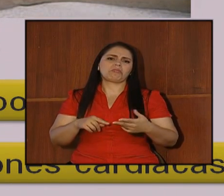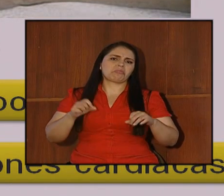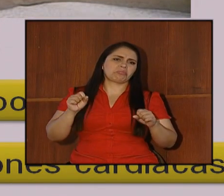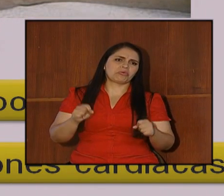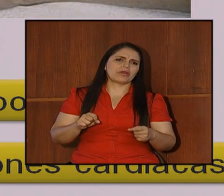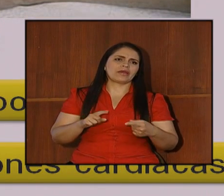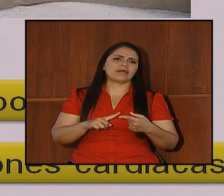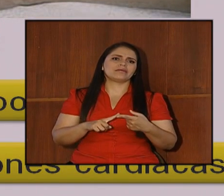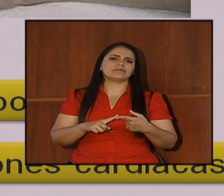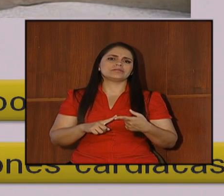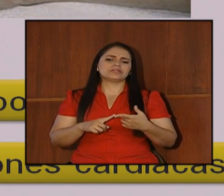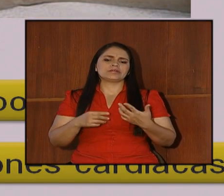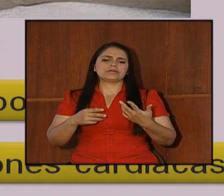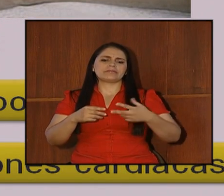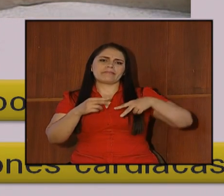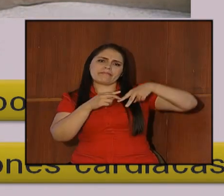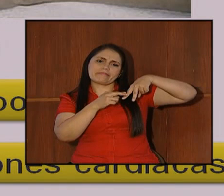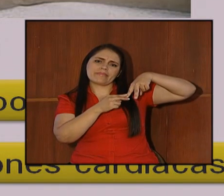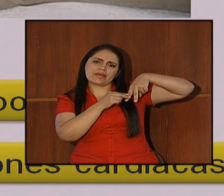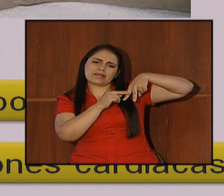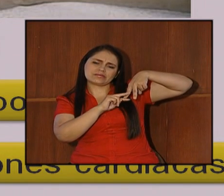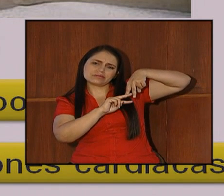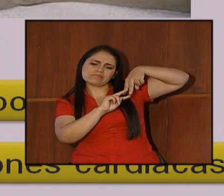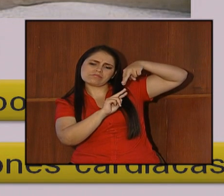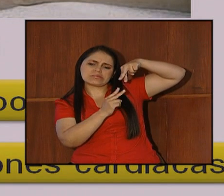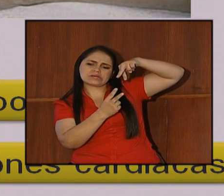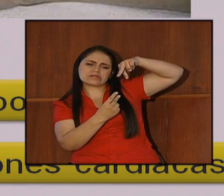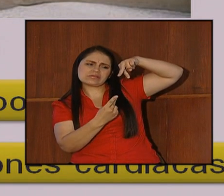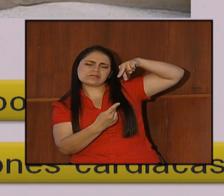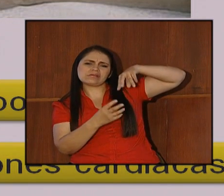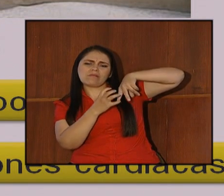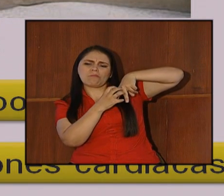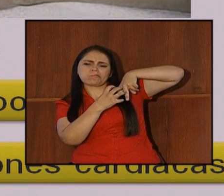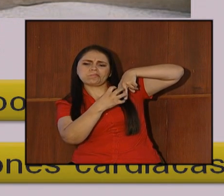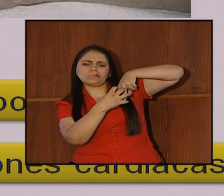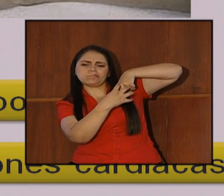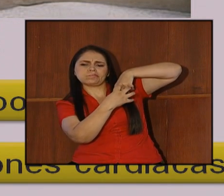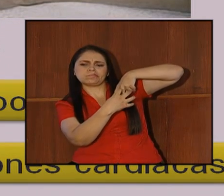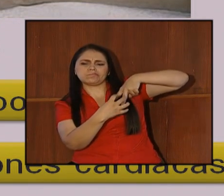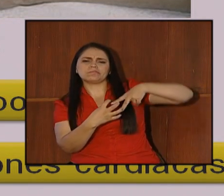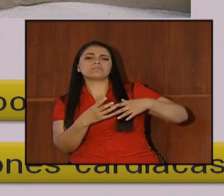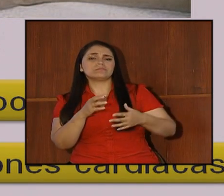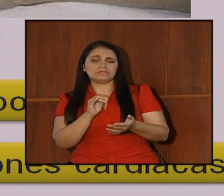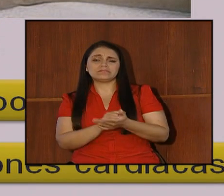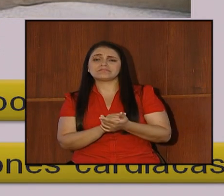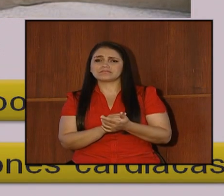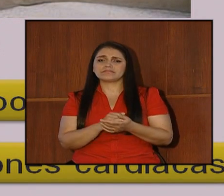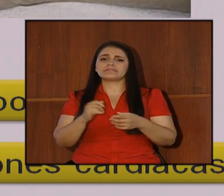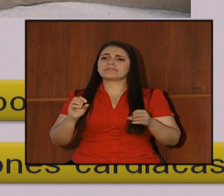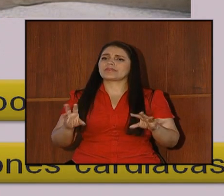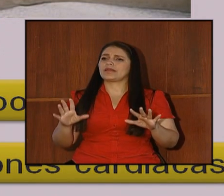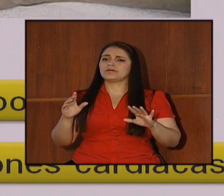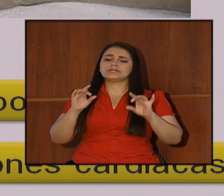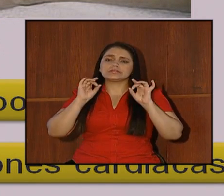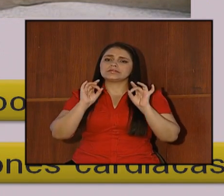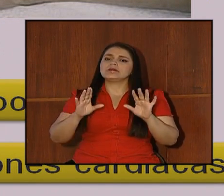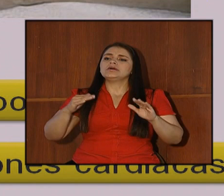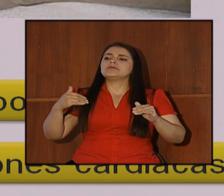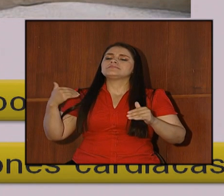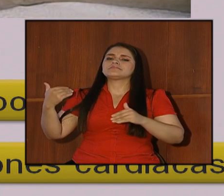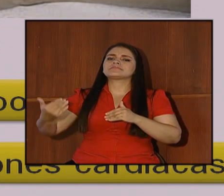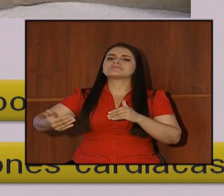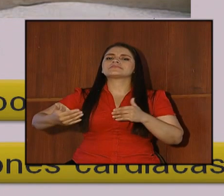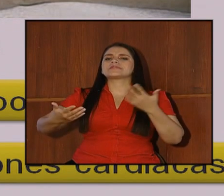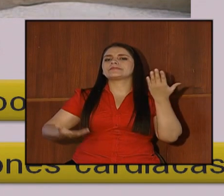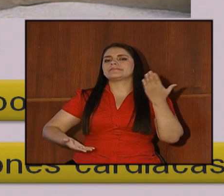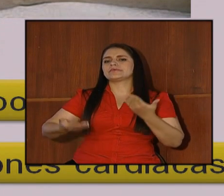una trombosis venosa, una tromboflebitis. Aquí ya son alteraciones que son directamente relacionadas con